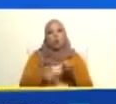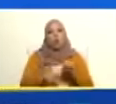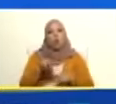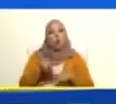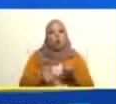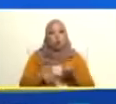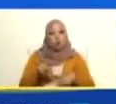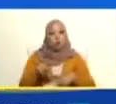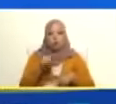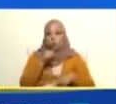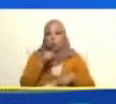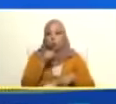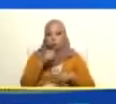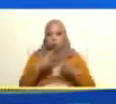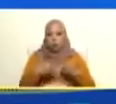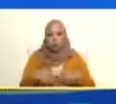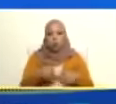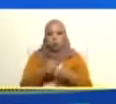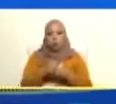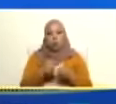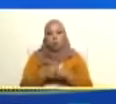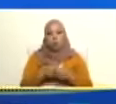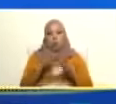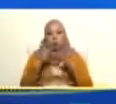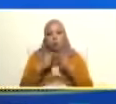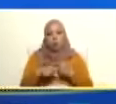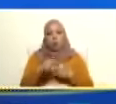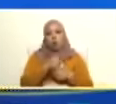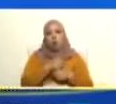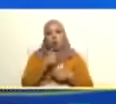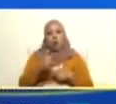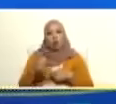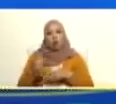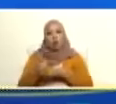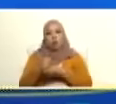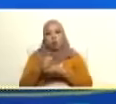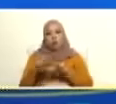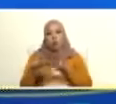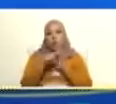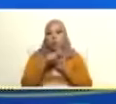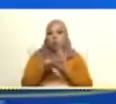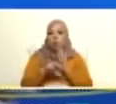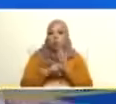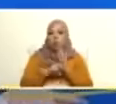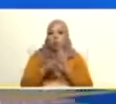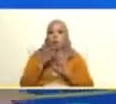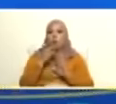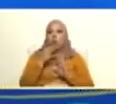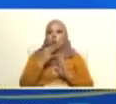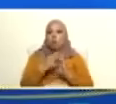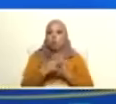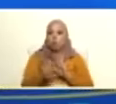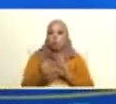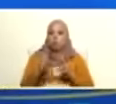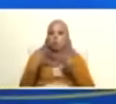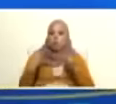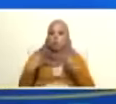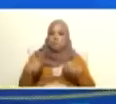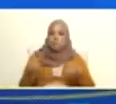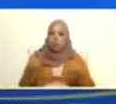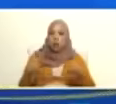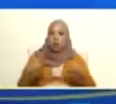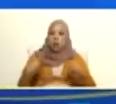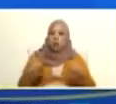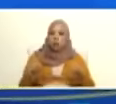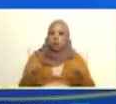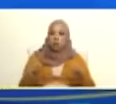permitirse la entrada sin arancel y a cuáles debemos colocar arancel. En este caso, por ejemplo, en plástico estamos viendo y